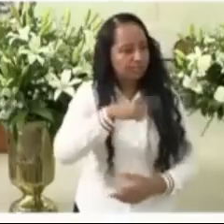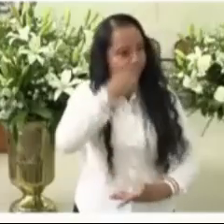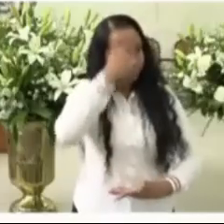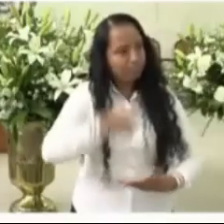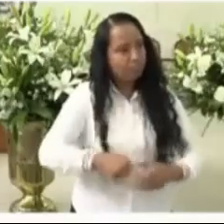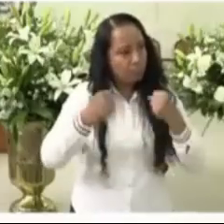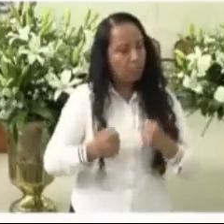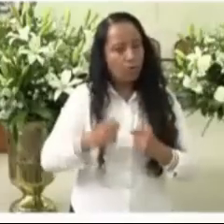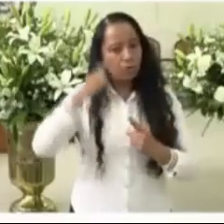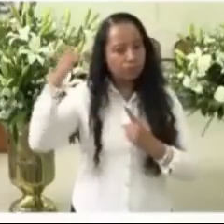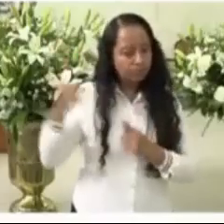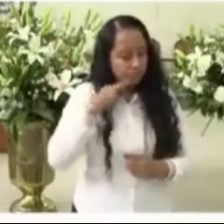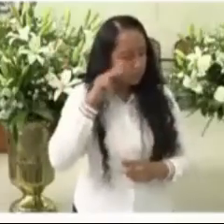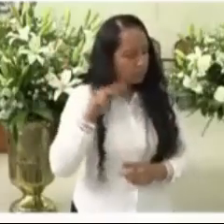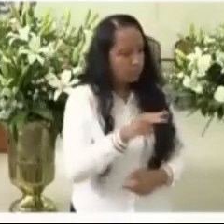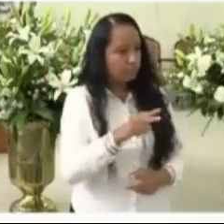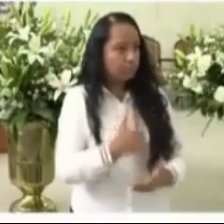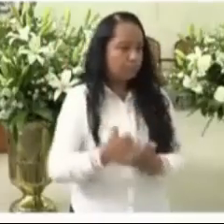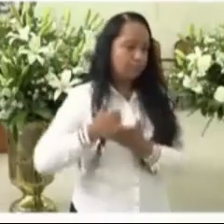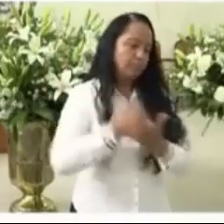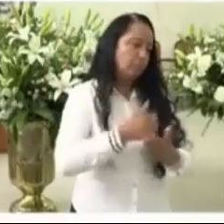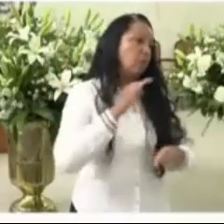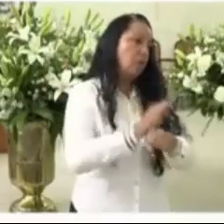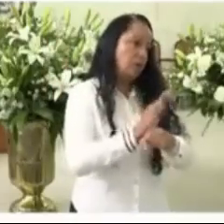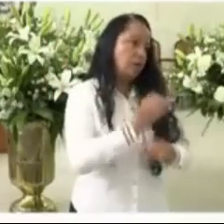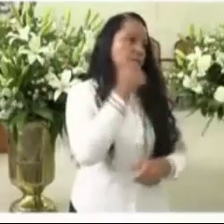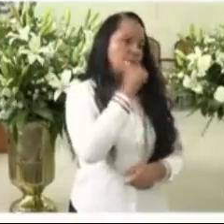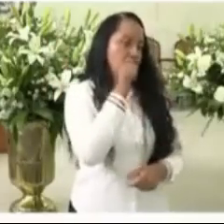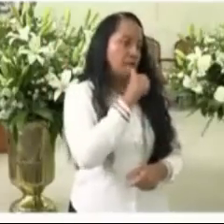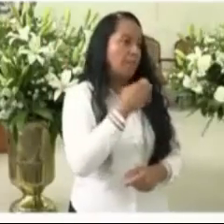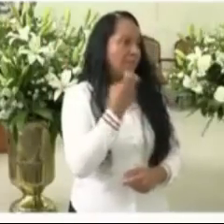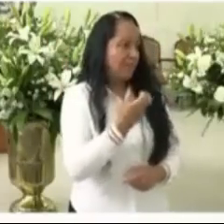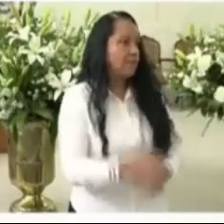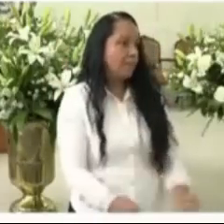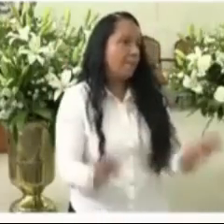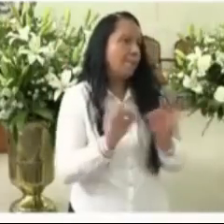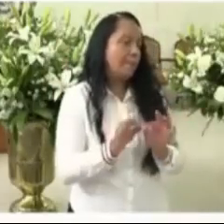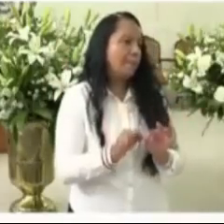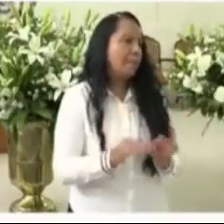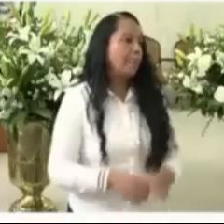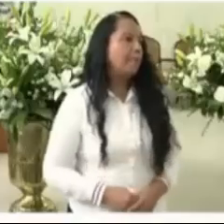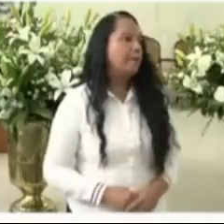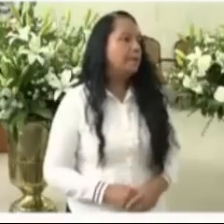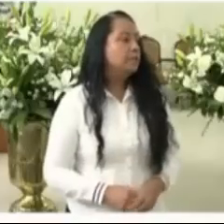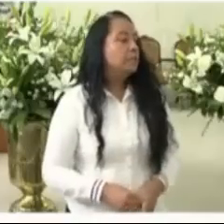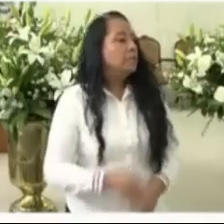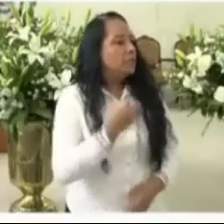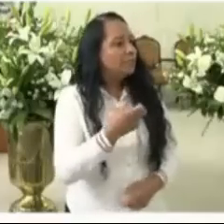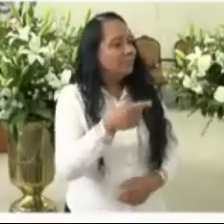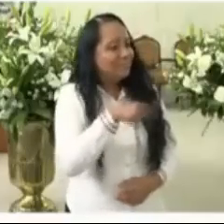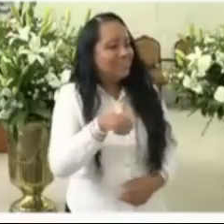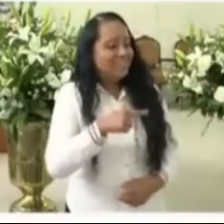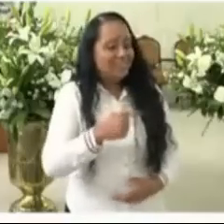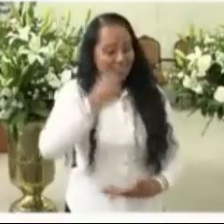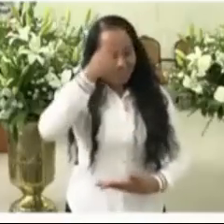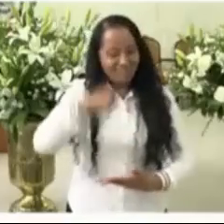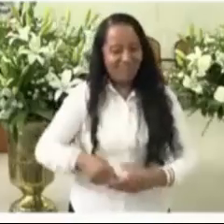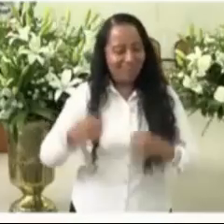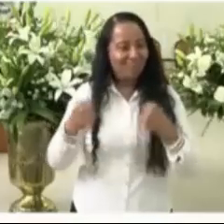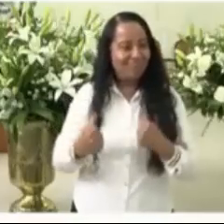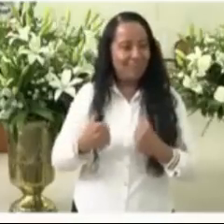Dios peleará nuestras batallas. Y de esa manera nosotros podremos cantar vencedor.